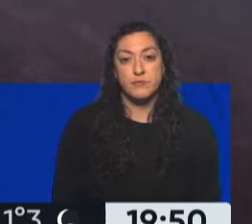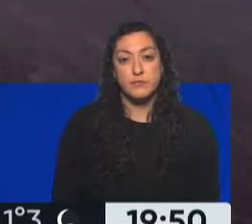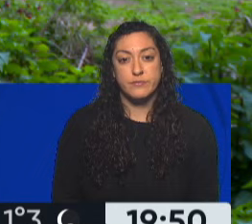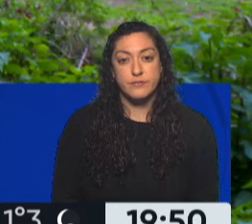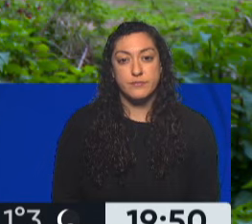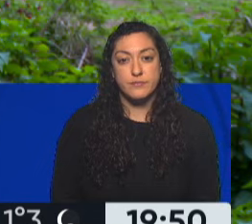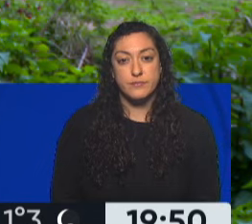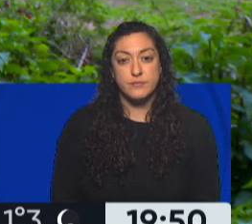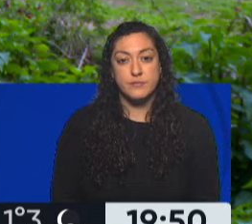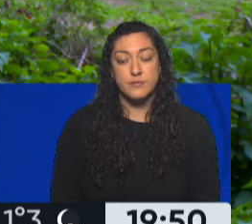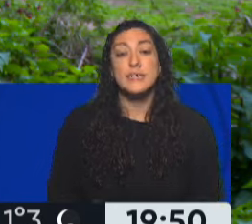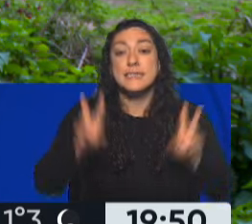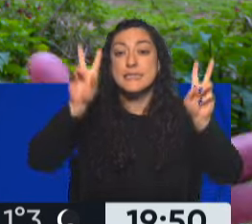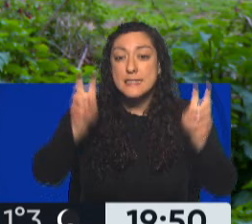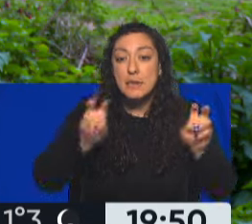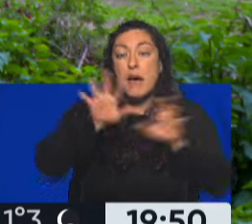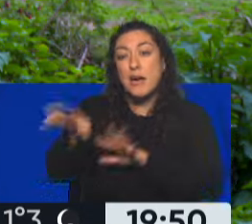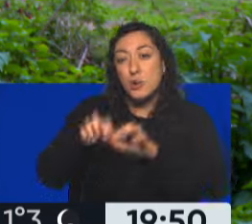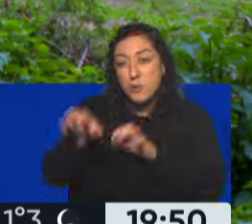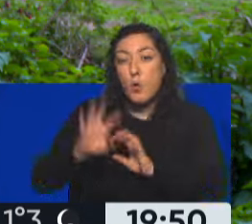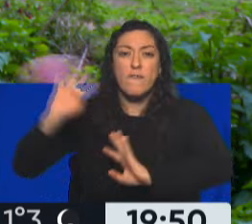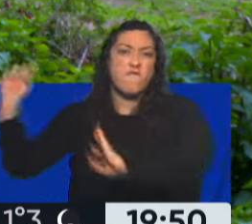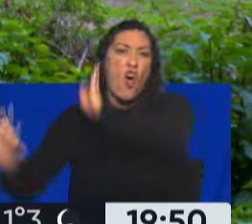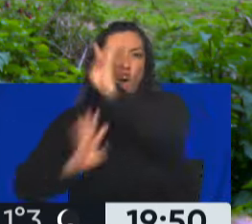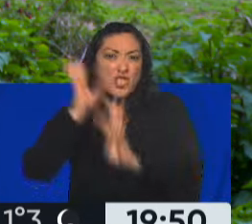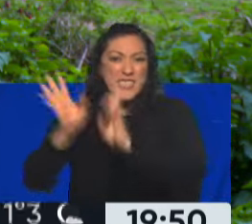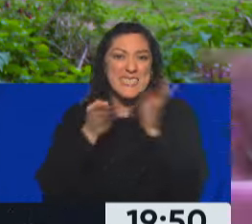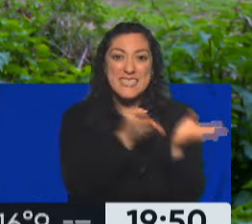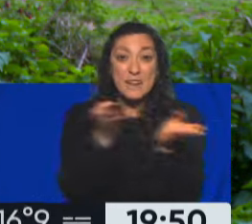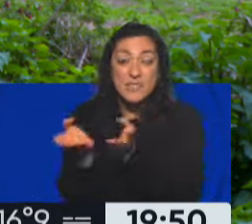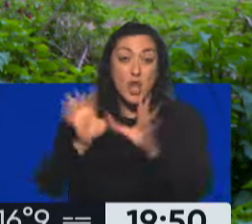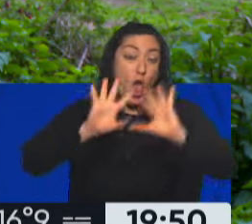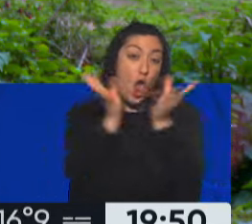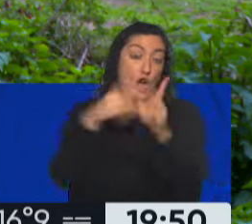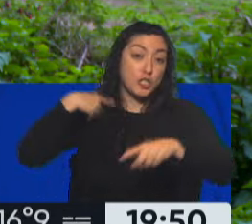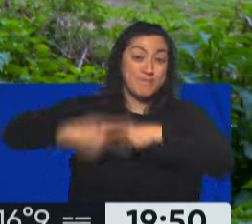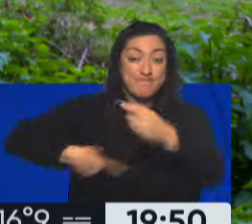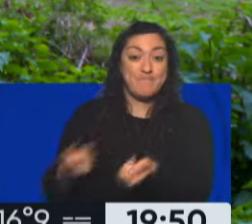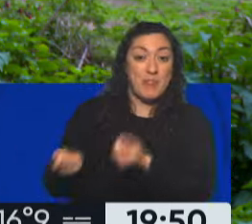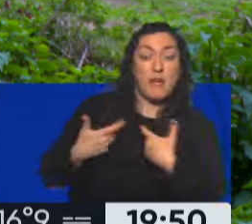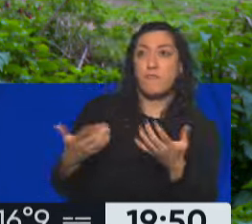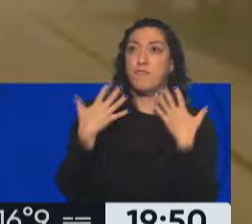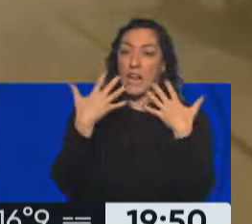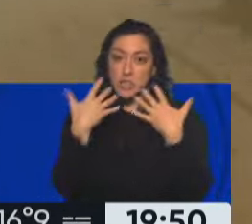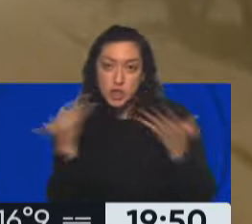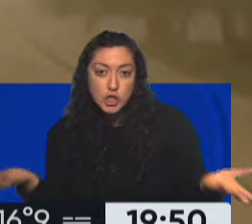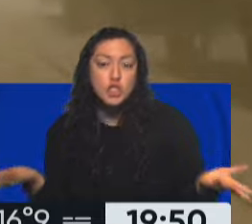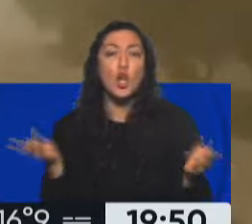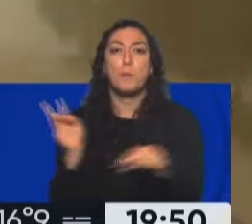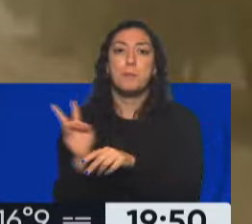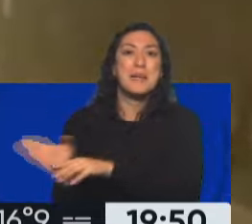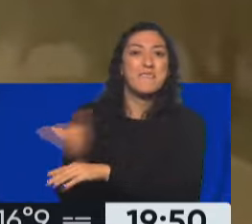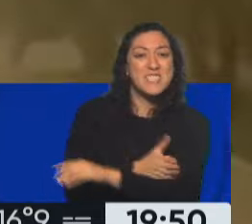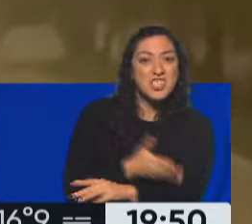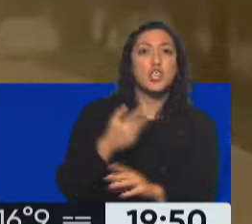La frontera agropecuaria, es decir, hay un bosque que nos provee servicios ecosistémicos a todos y todas, nos da aire fresco, nos previene inundaciones y